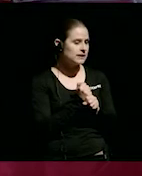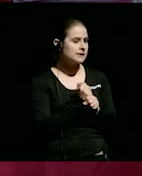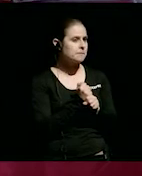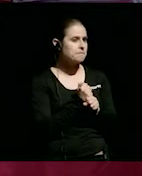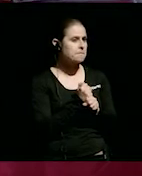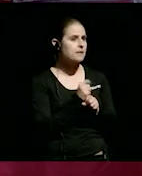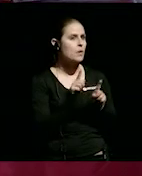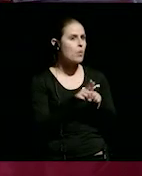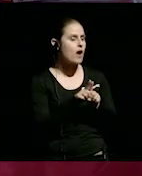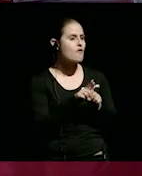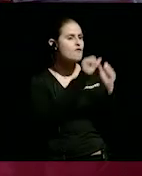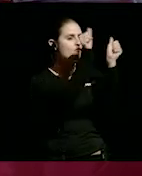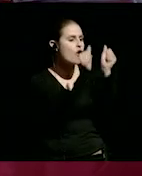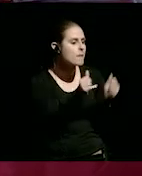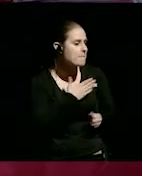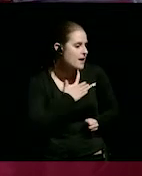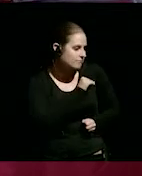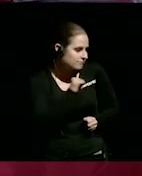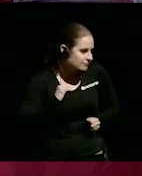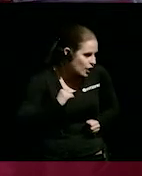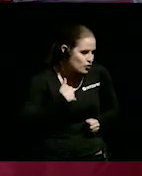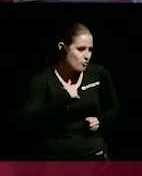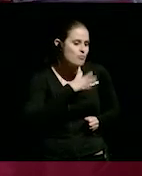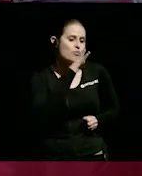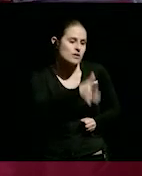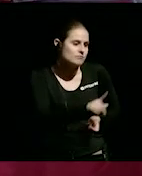a mi manera y por eso es por lo que cambié.